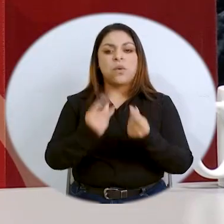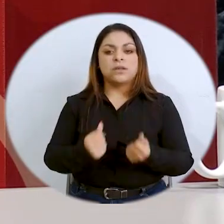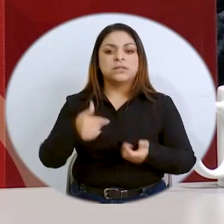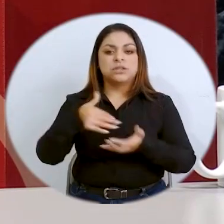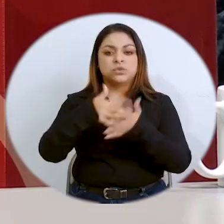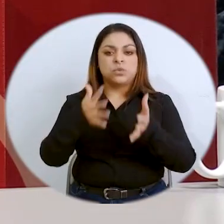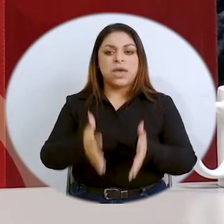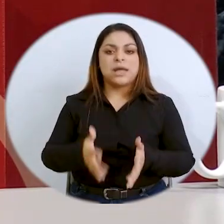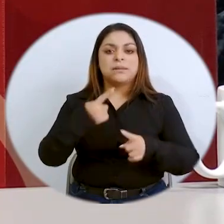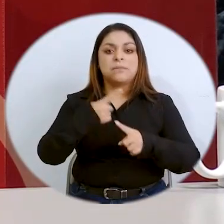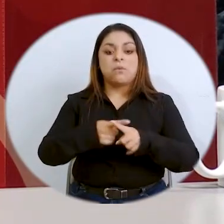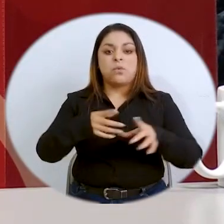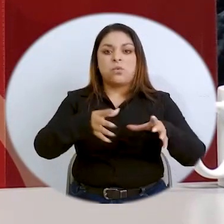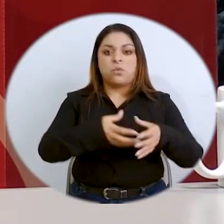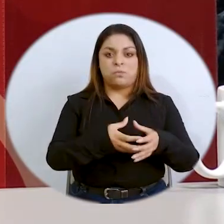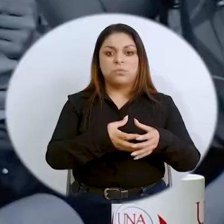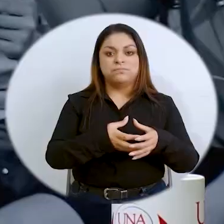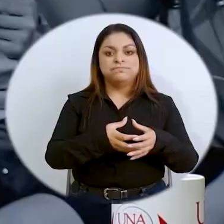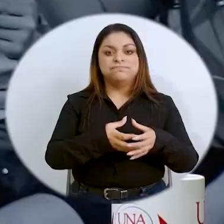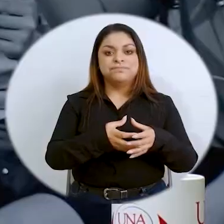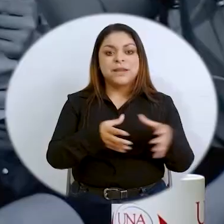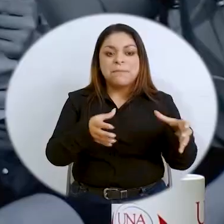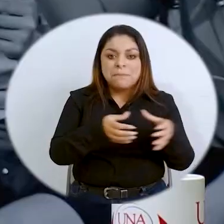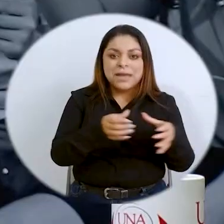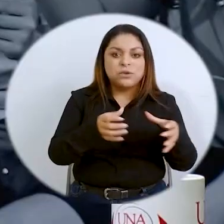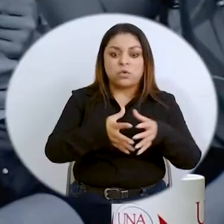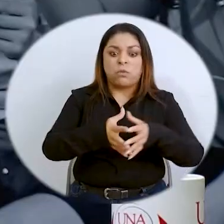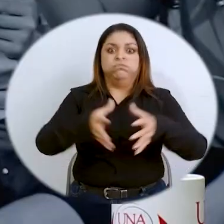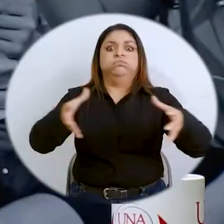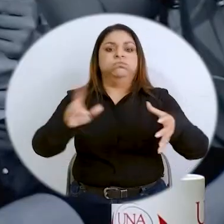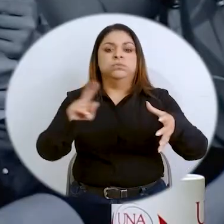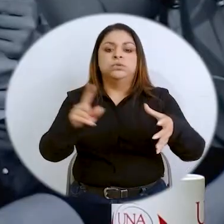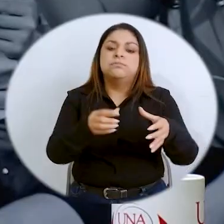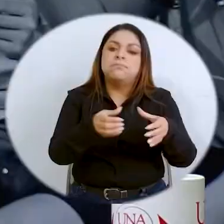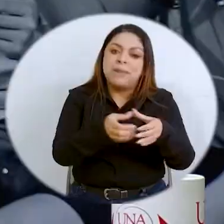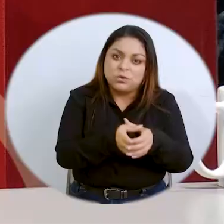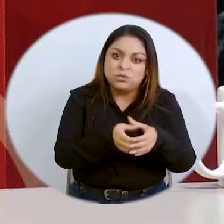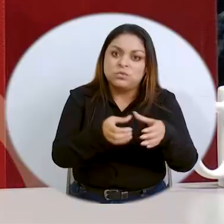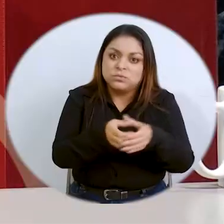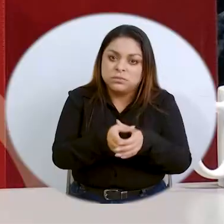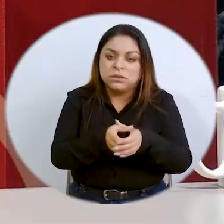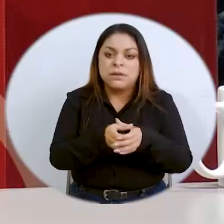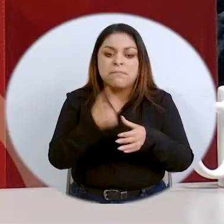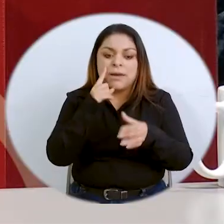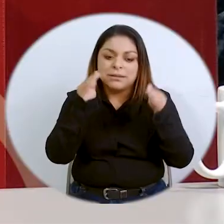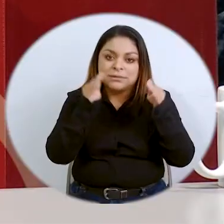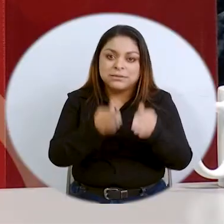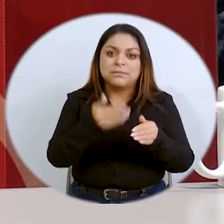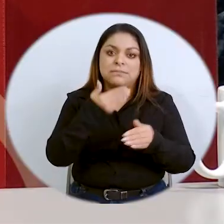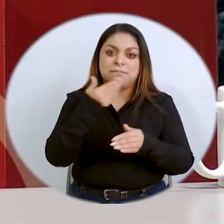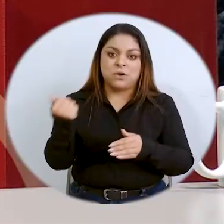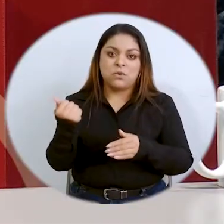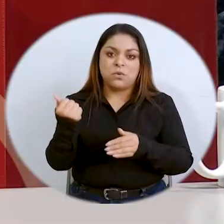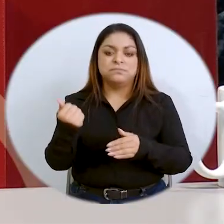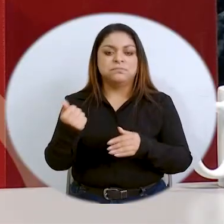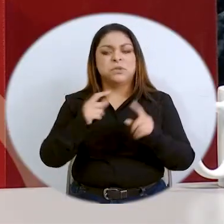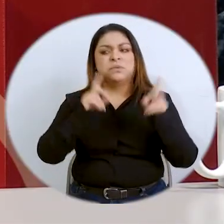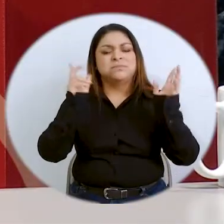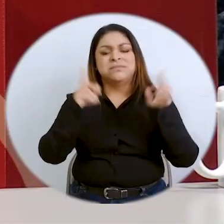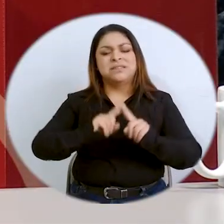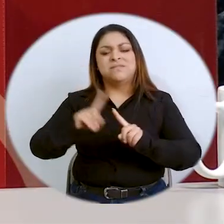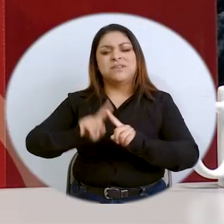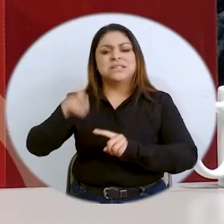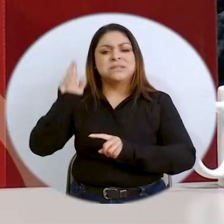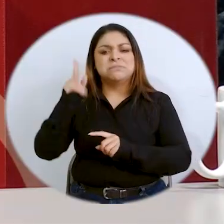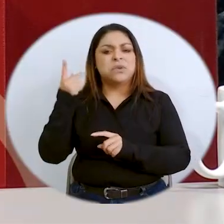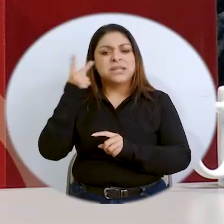la cantidad de estudiantes por grupo. Yo creo que eso también contribuirá a tener una mejor atención del estudiantado, ¿verdad? Pero políticas como esa y